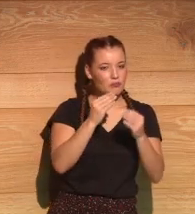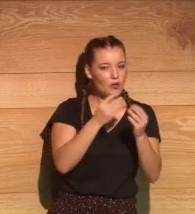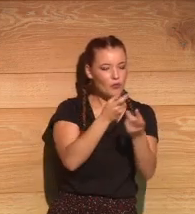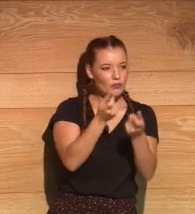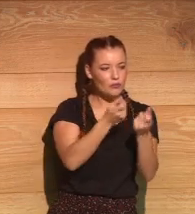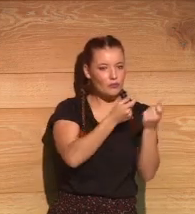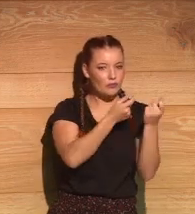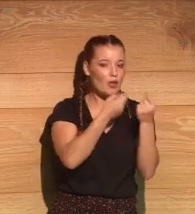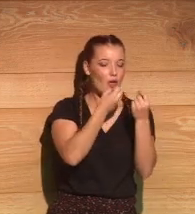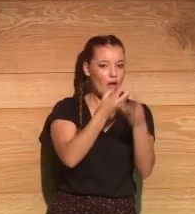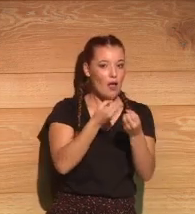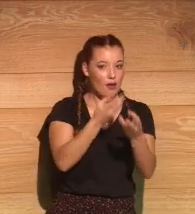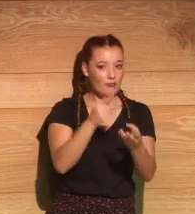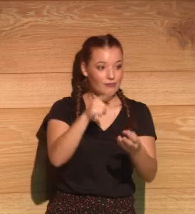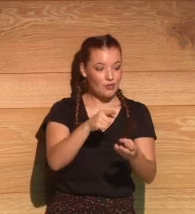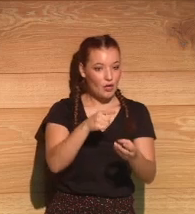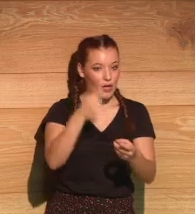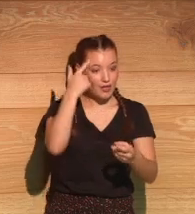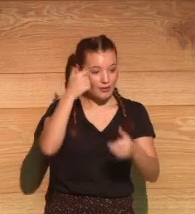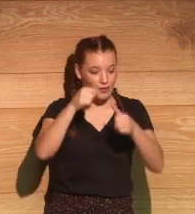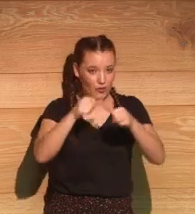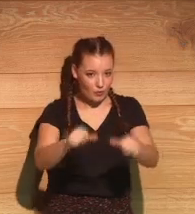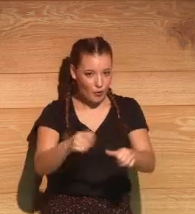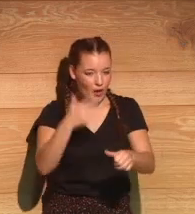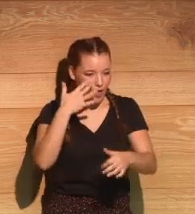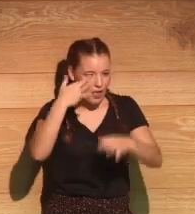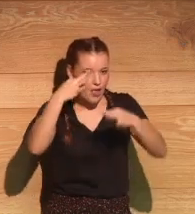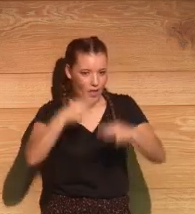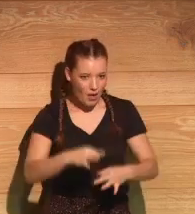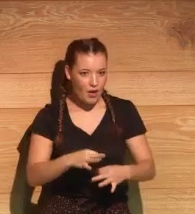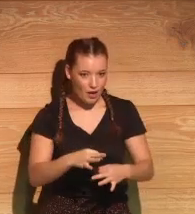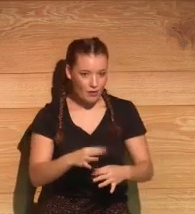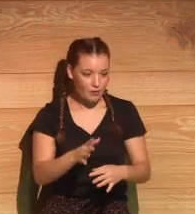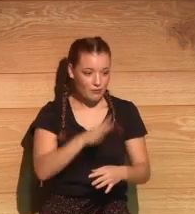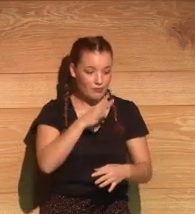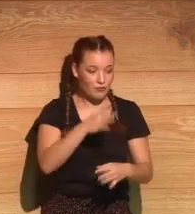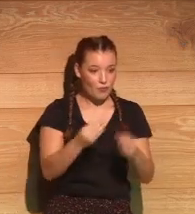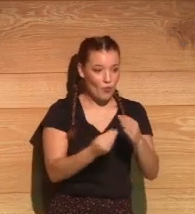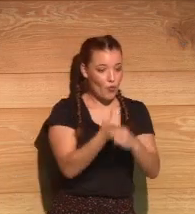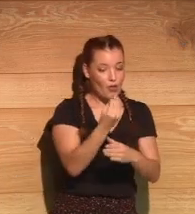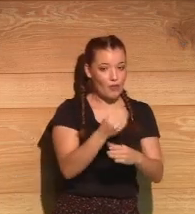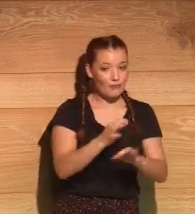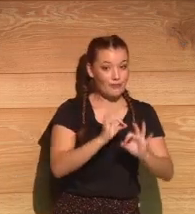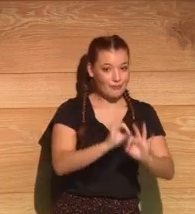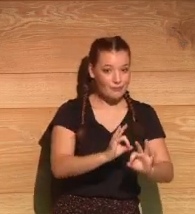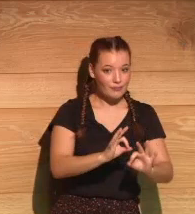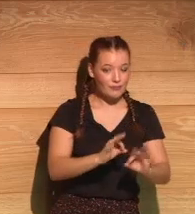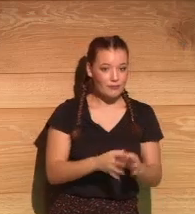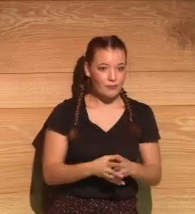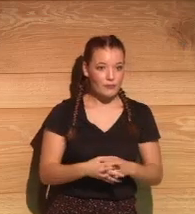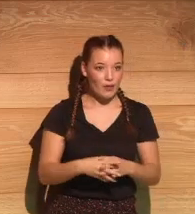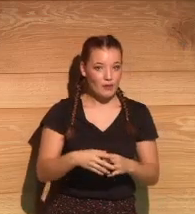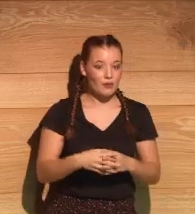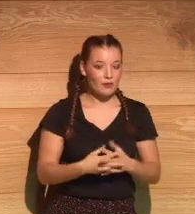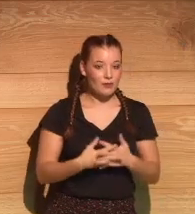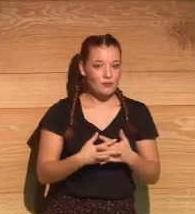son estereotipos que son subproducto de otros lugares donde está realmente la agencia, que son pues justamente